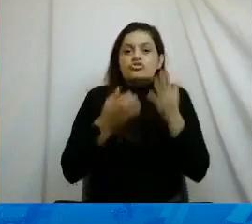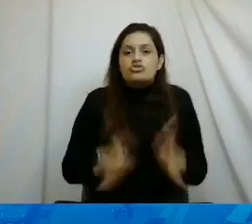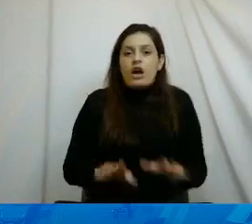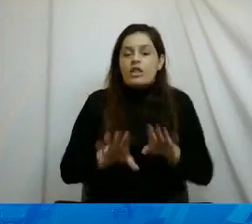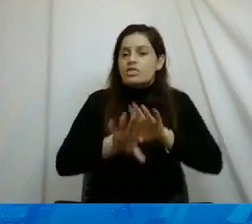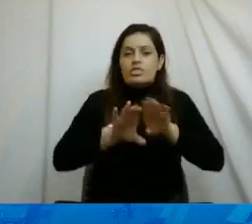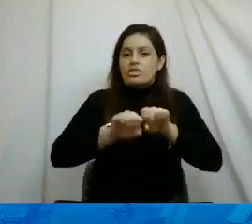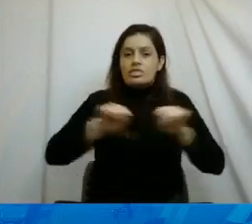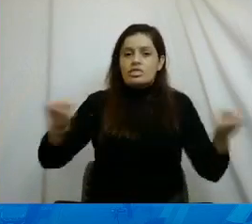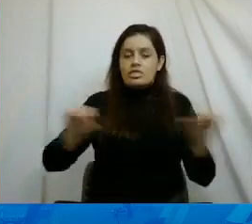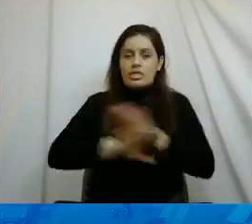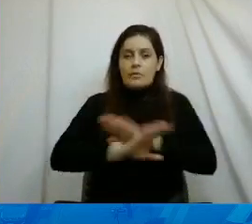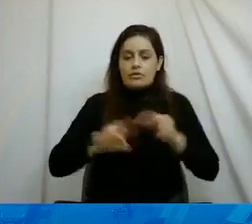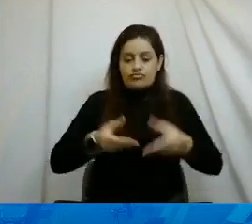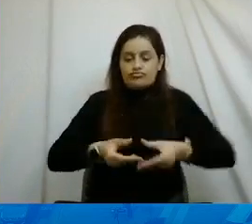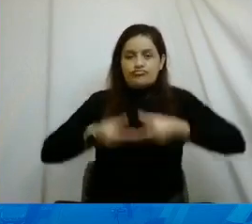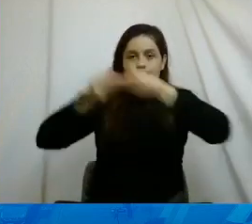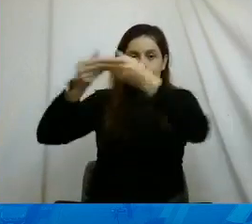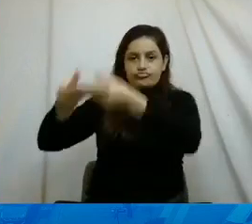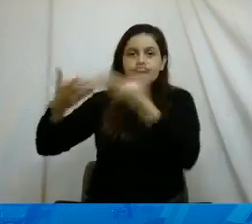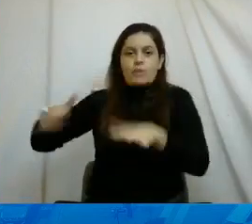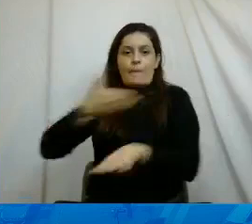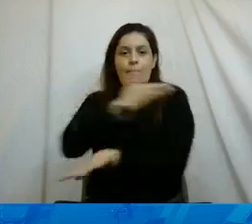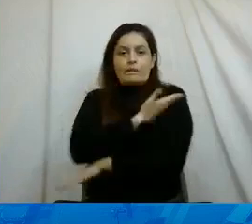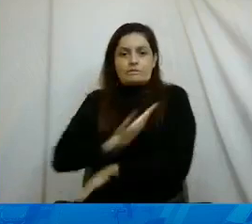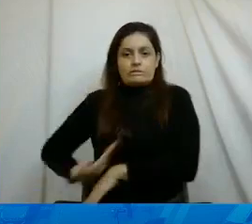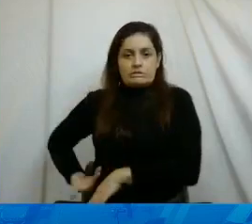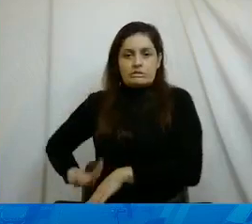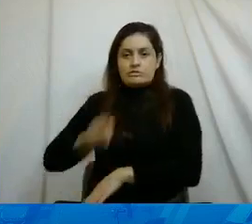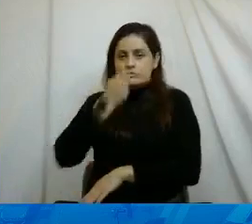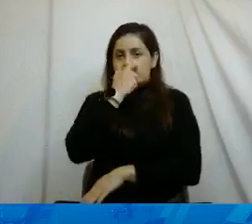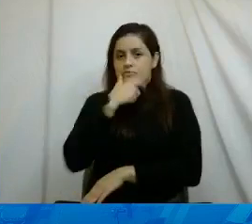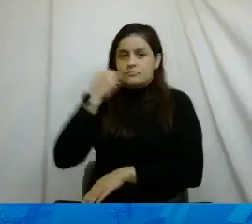entregar al presidente de la República. No estamos en